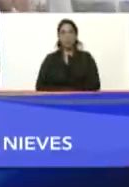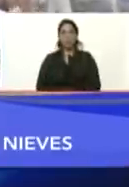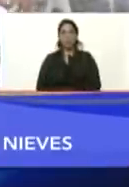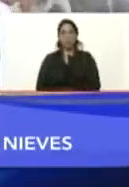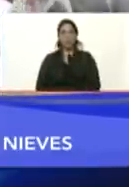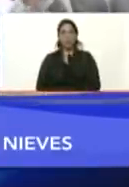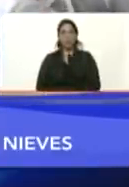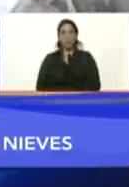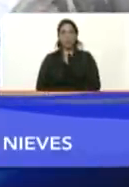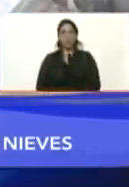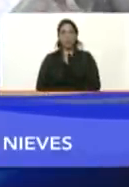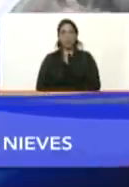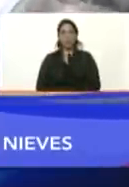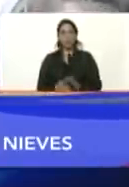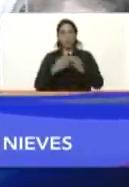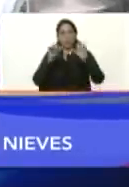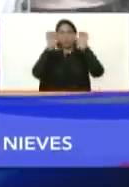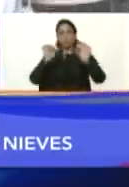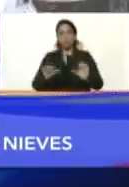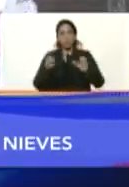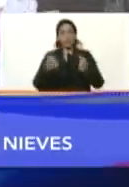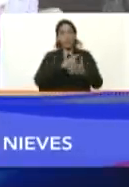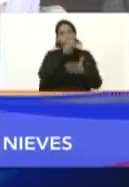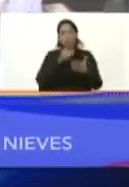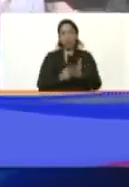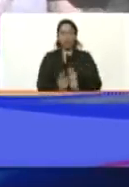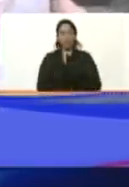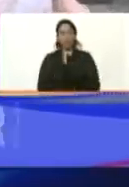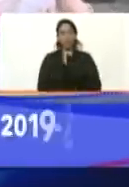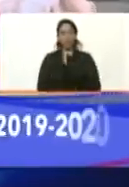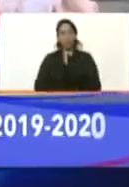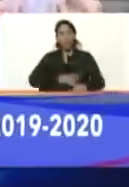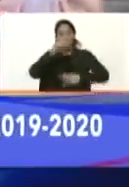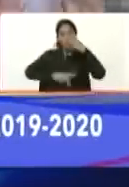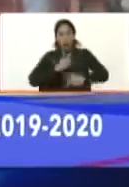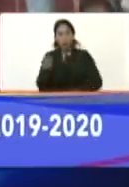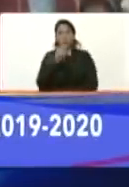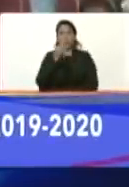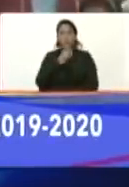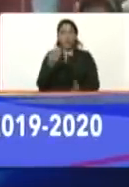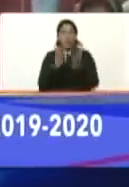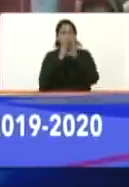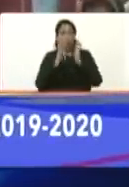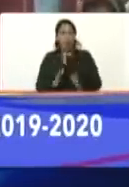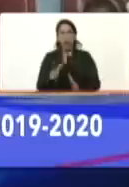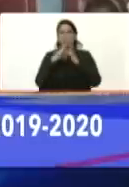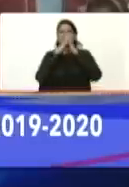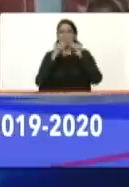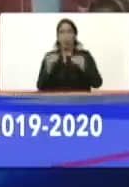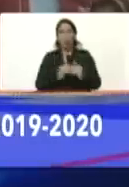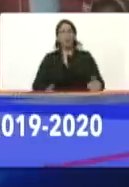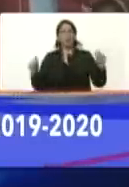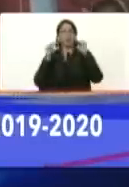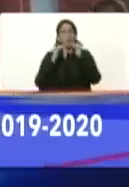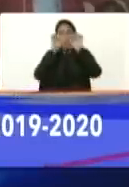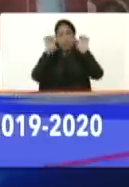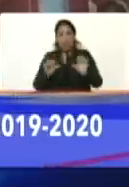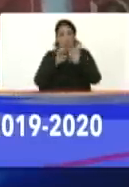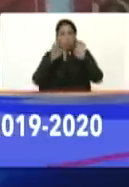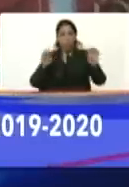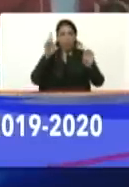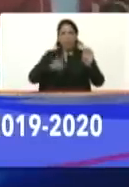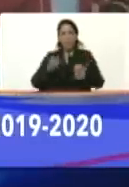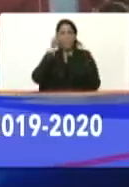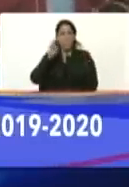patria porque todo el sistema es integral desde el programa alimentación escolar asimismo como todo el sistema educativo de los